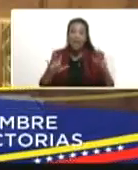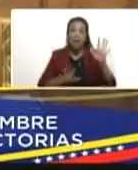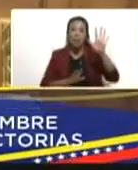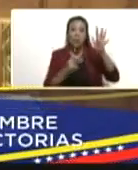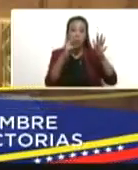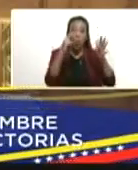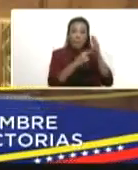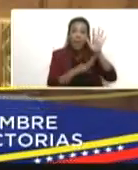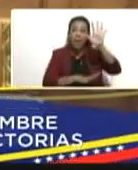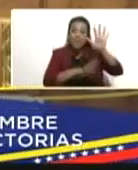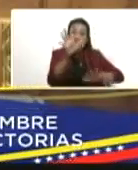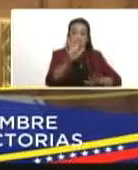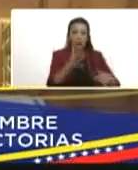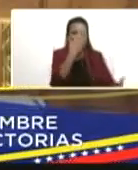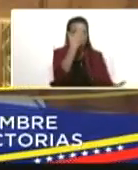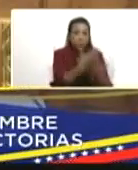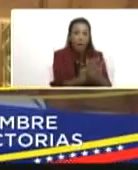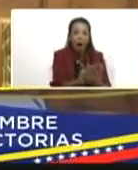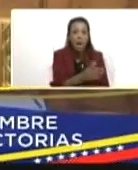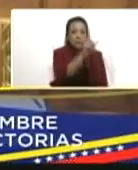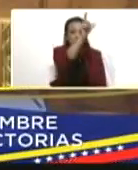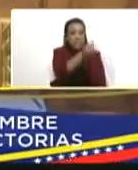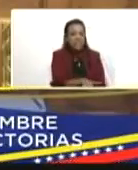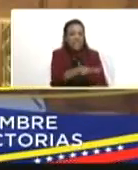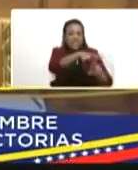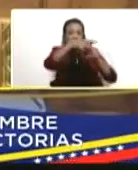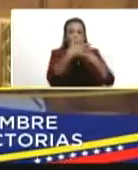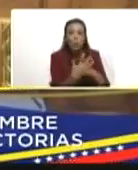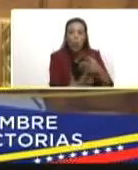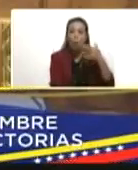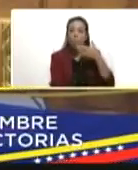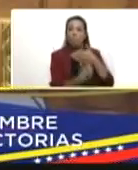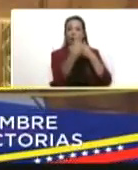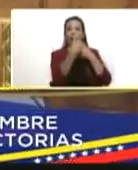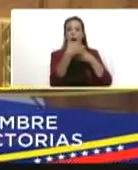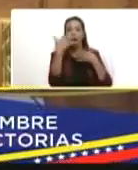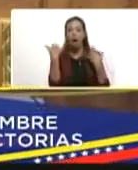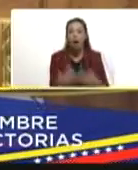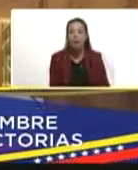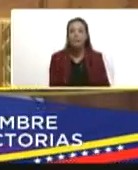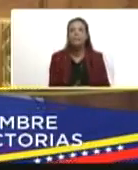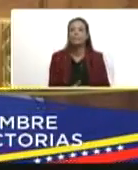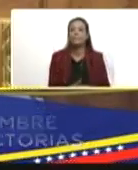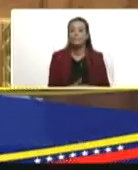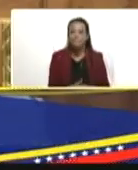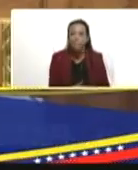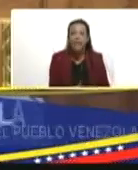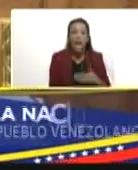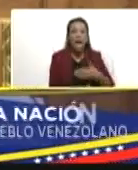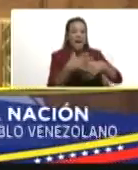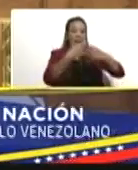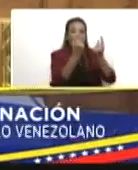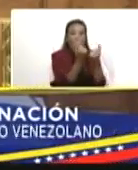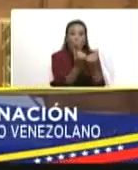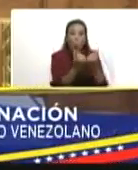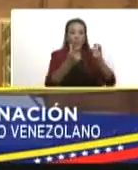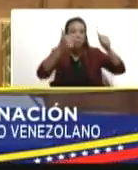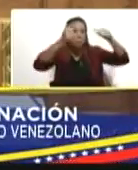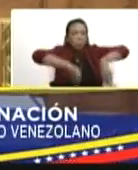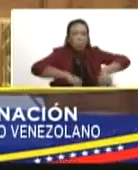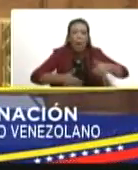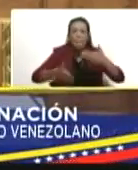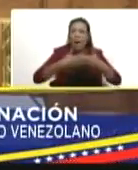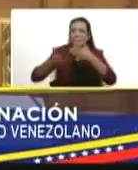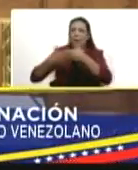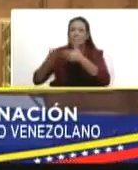cuando empezó frontalmente la agresión la guerra económica y